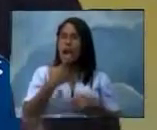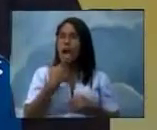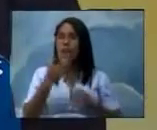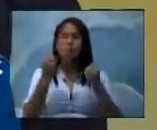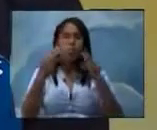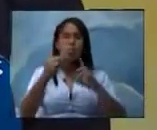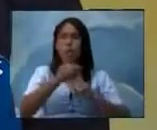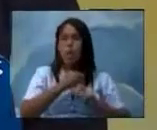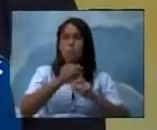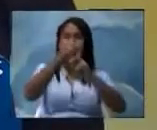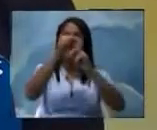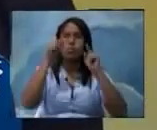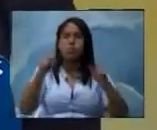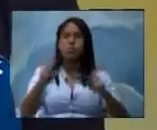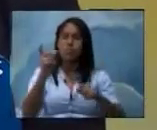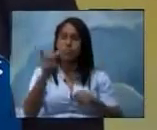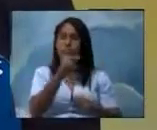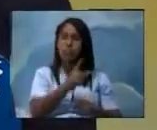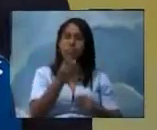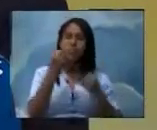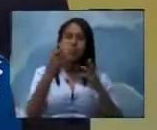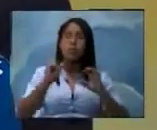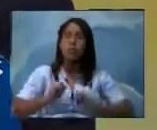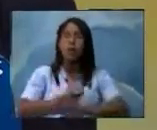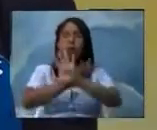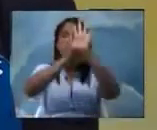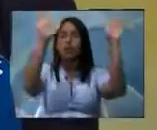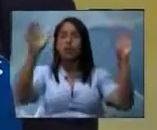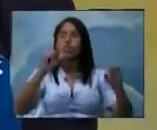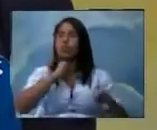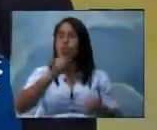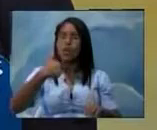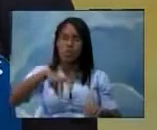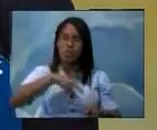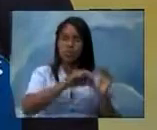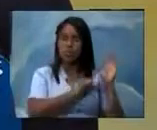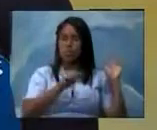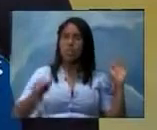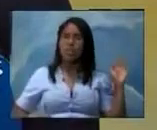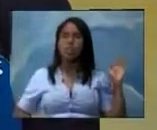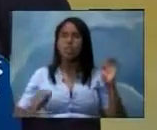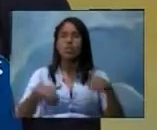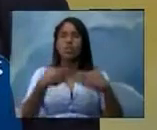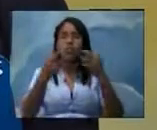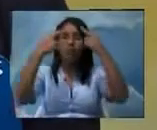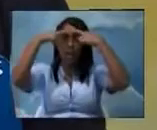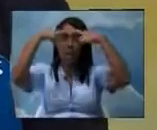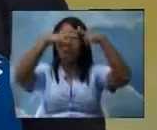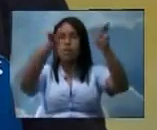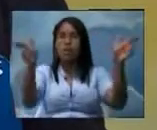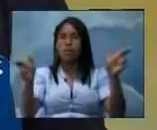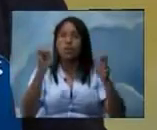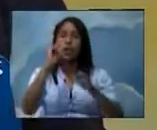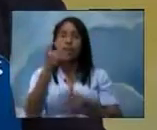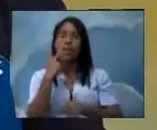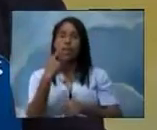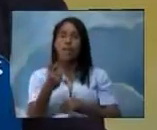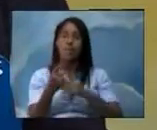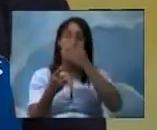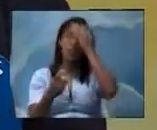muy especial, pues ese alguien especial y maravilloso es nuestro Señor que le dio la revelación. Y le